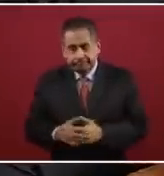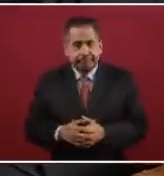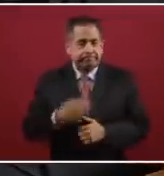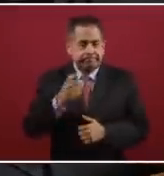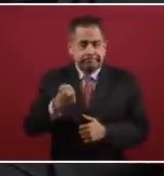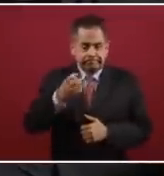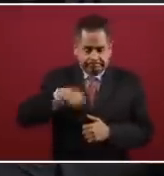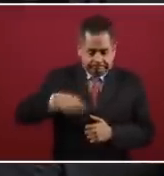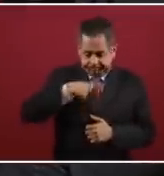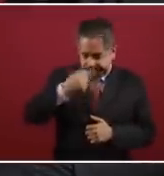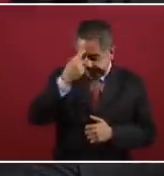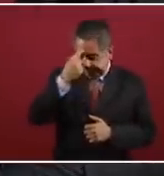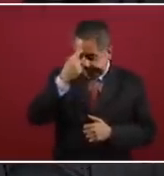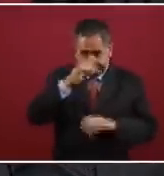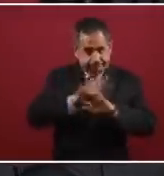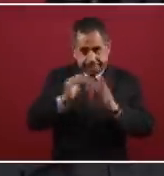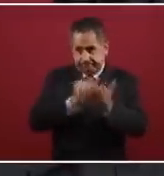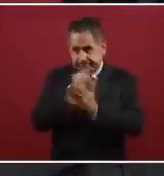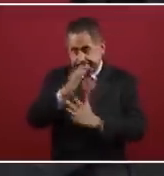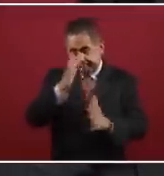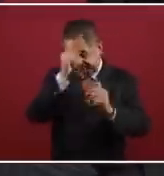el acuerdo de